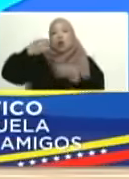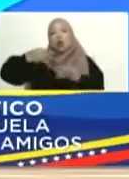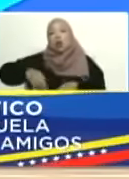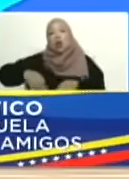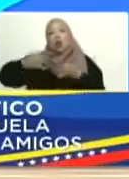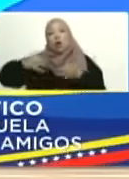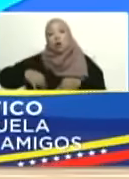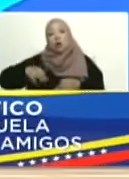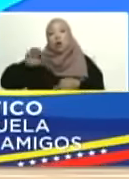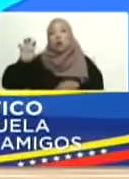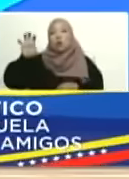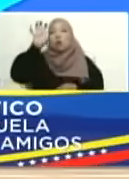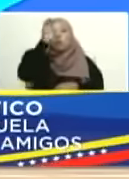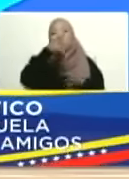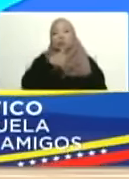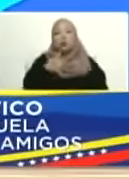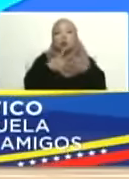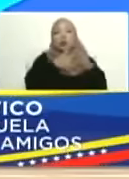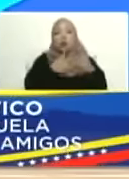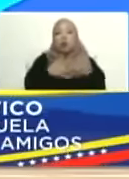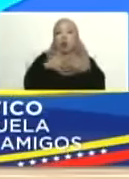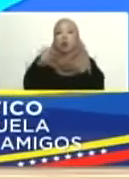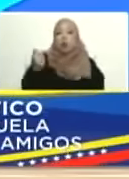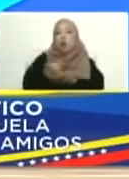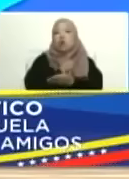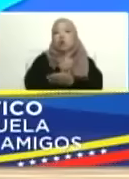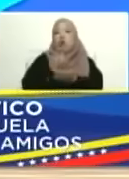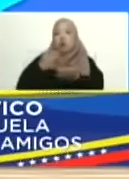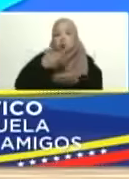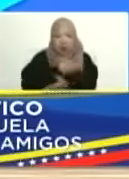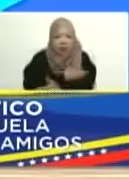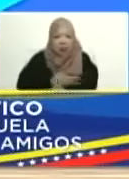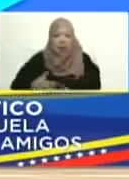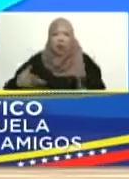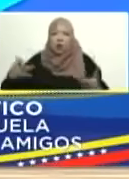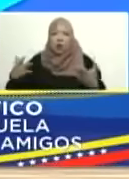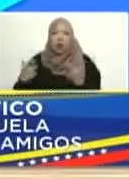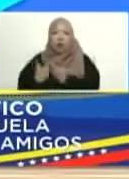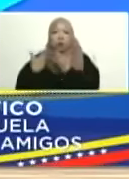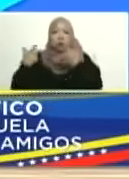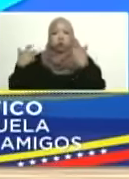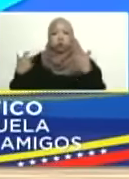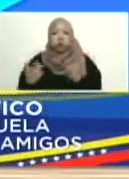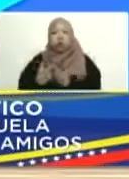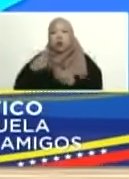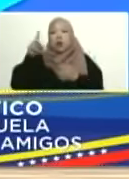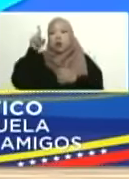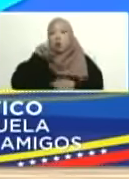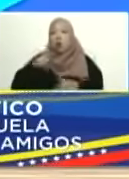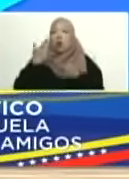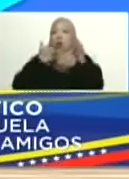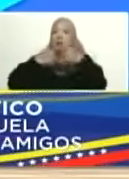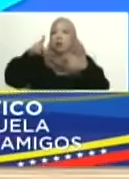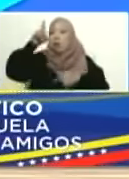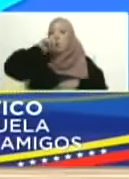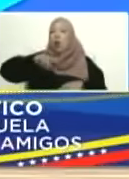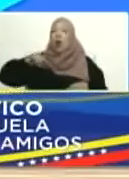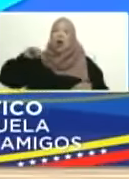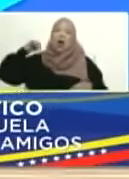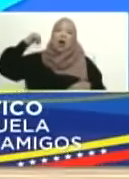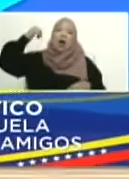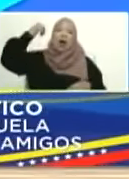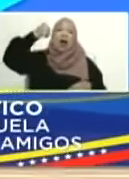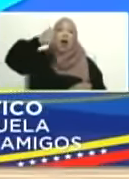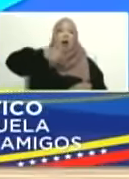extranjera, sino que es un territorio ganado a sangre y fuego por los ejércitos libertadores durante décadas